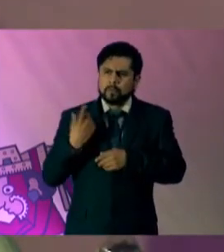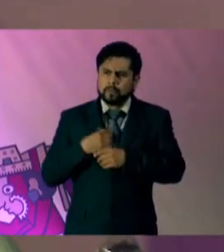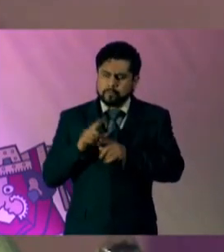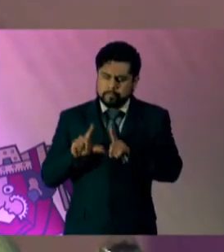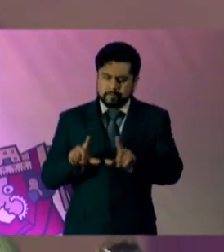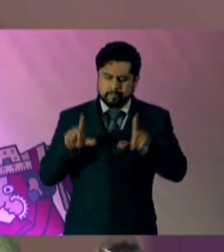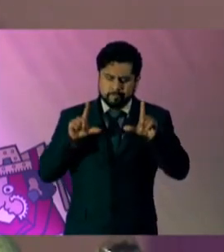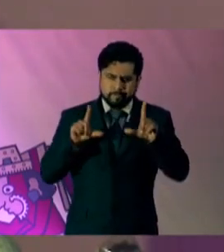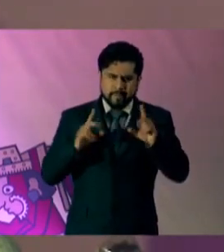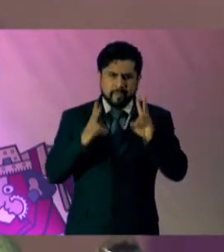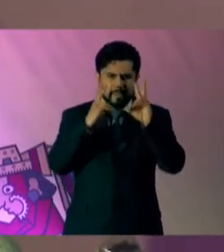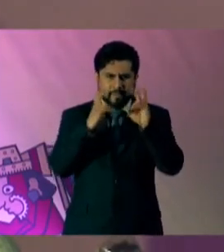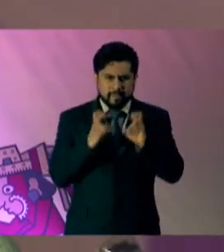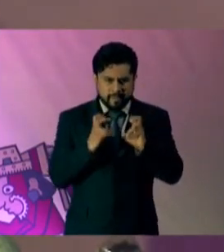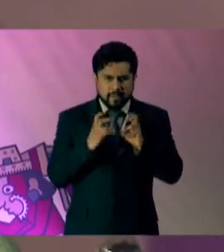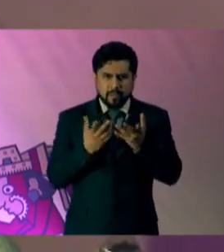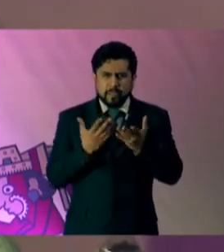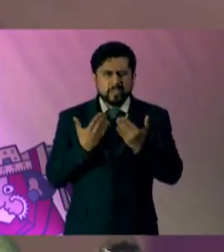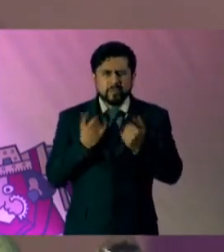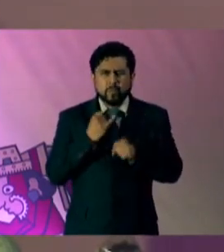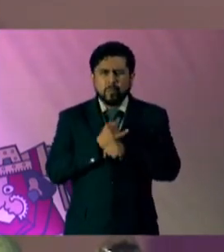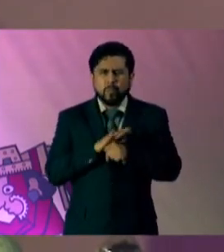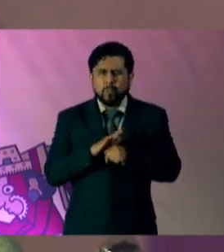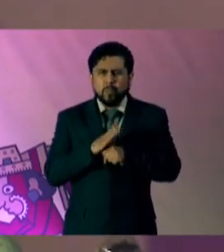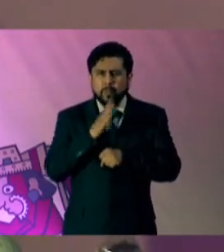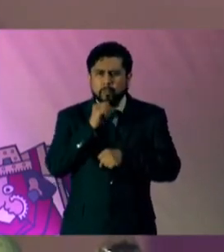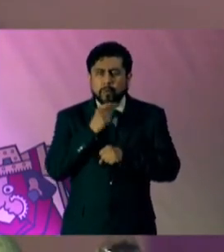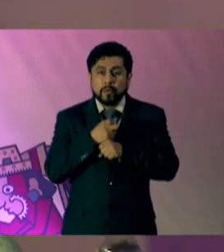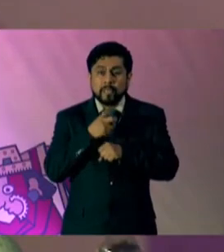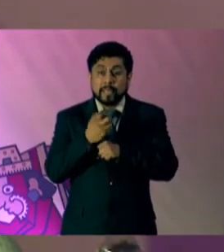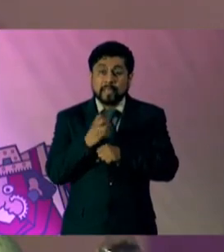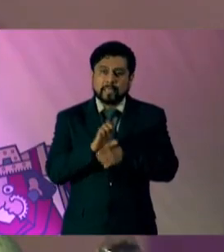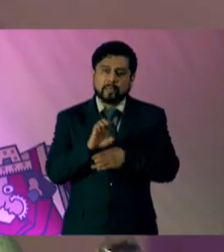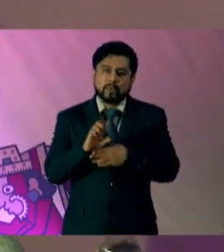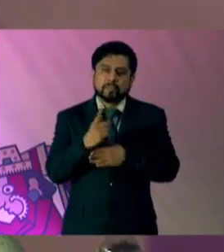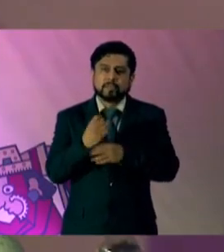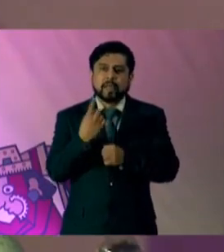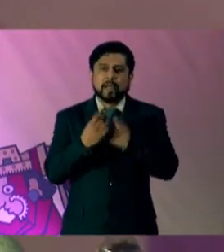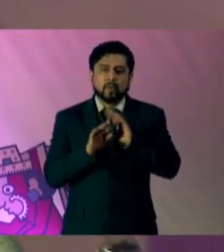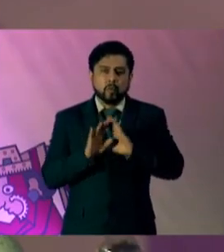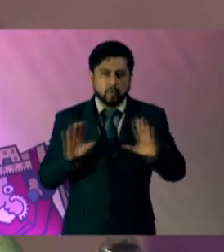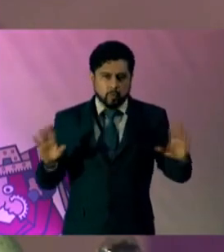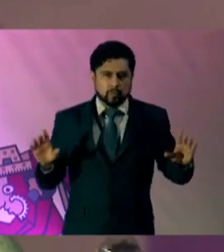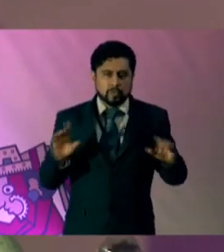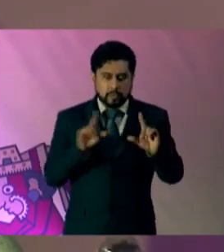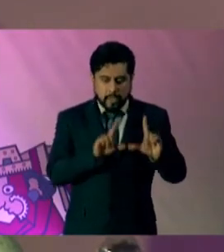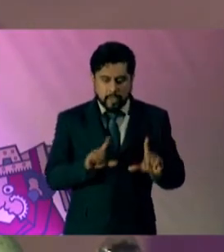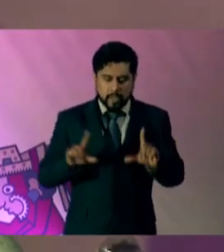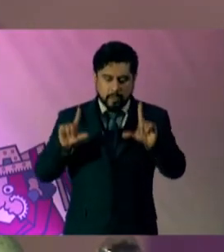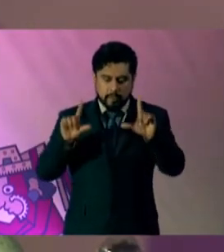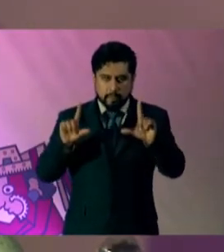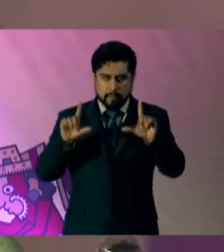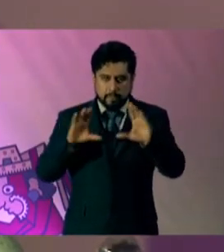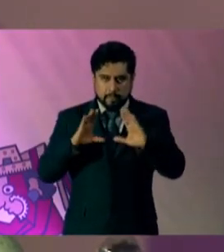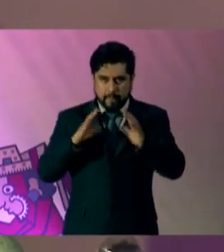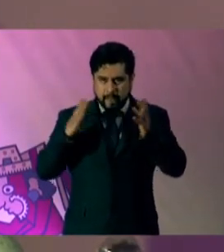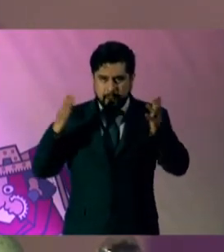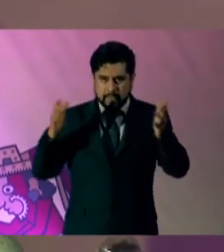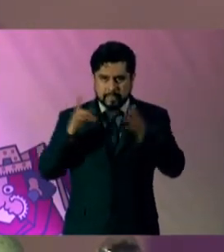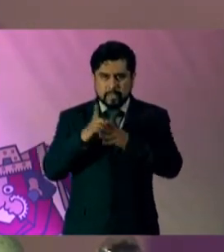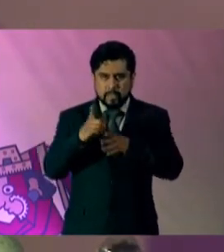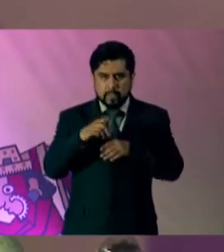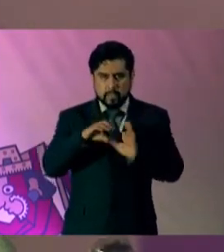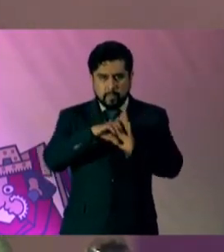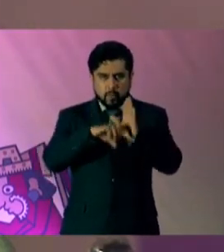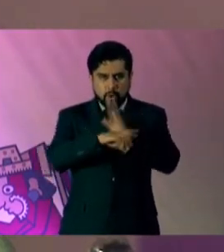todos logramos que se abrirán los únicos dos que estaban de tamaño ya ha terminado es el zapata con su hija